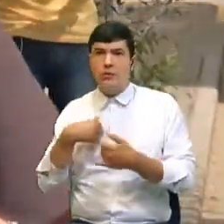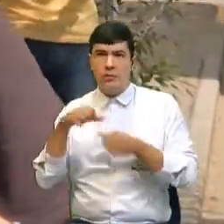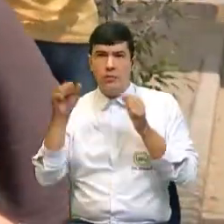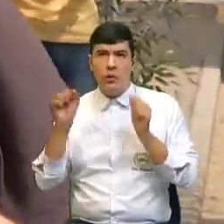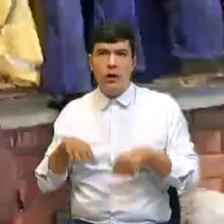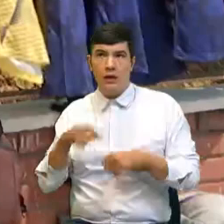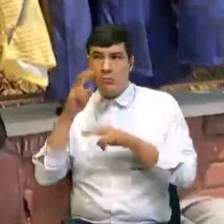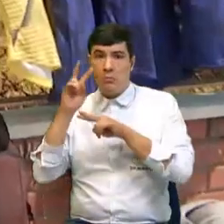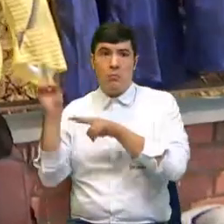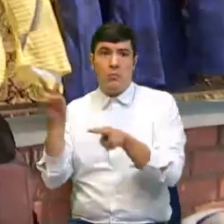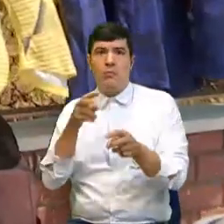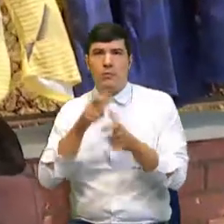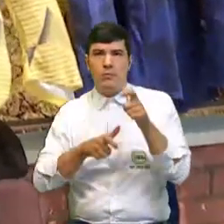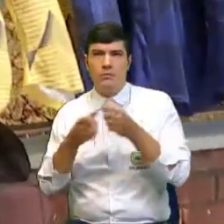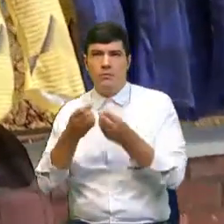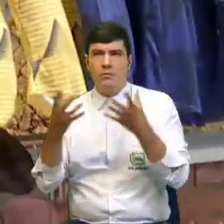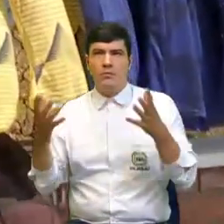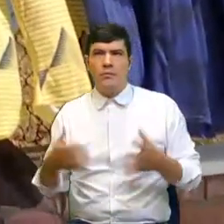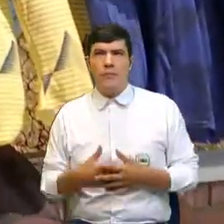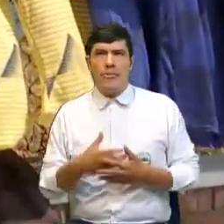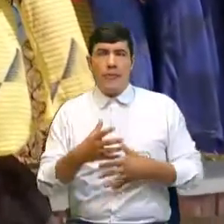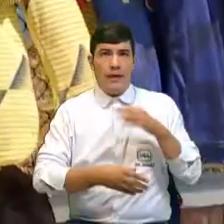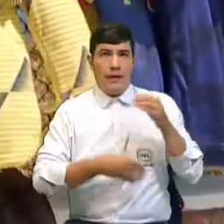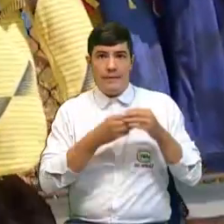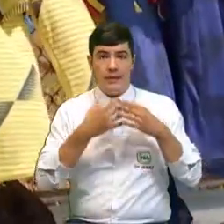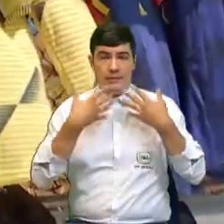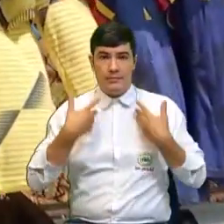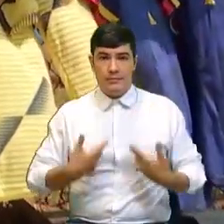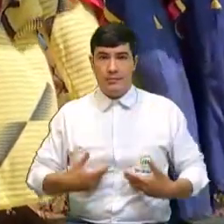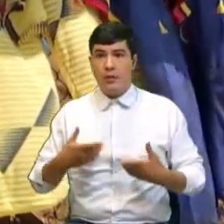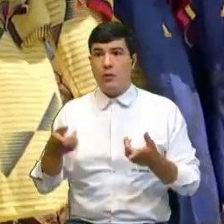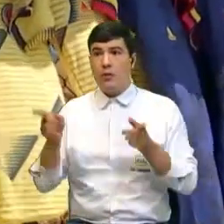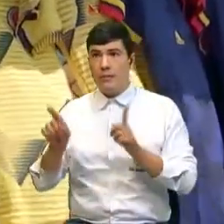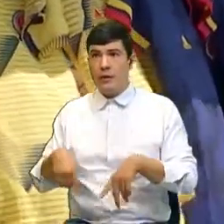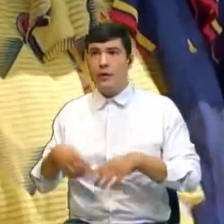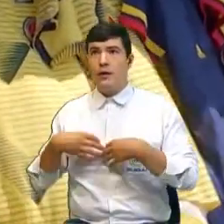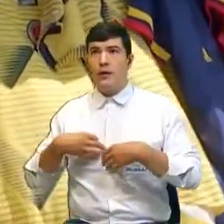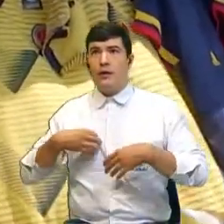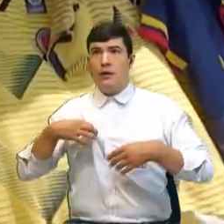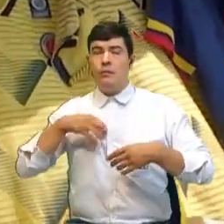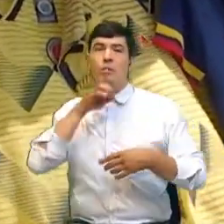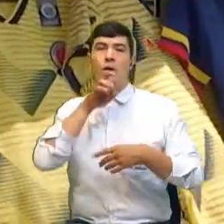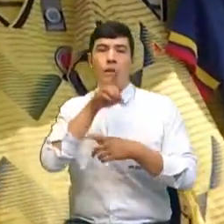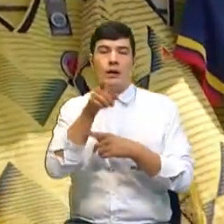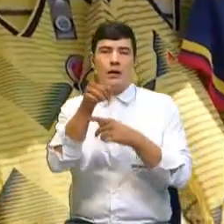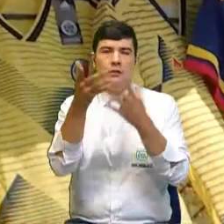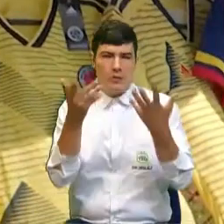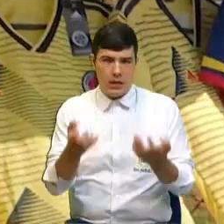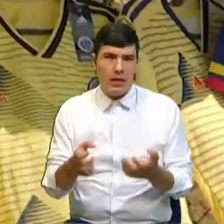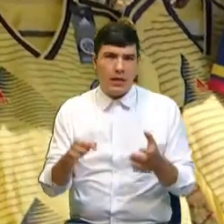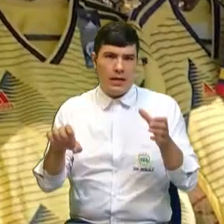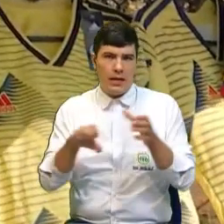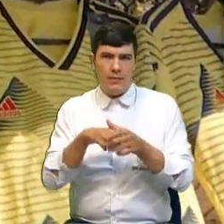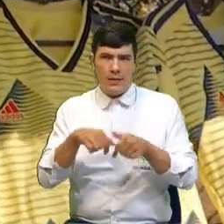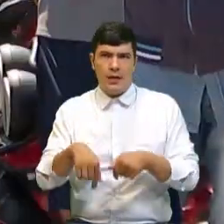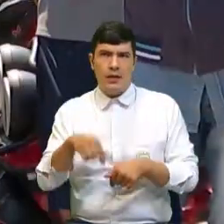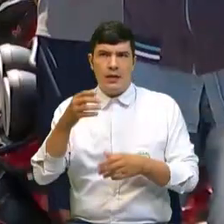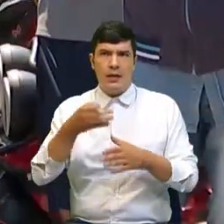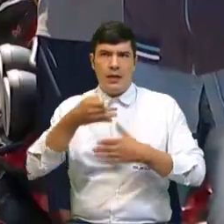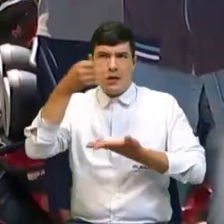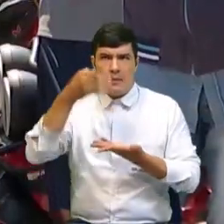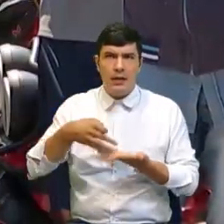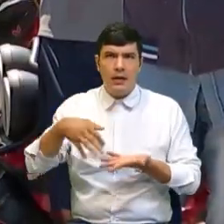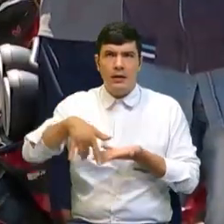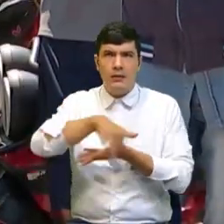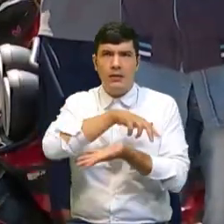ambiente de buen ambiente camisa de la selección y despacio del atlético bucaramanga para los que quieran el recuerdo del equipo de la capital santandereana